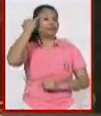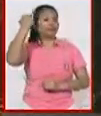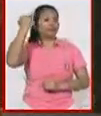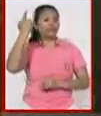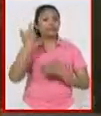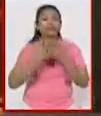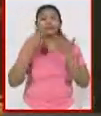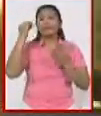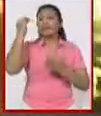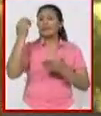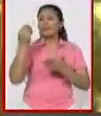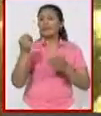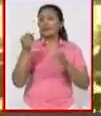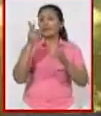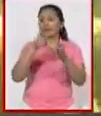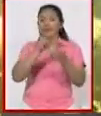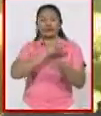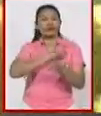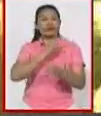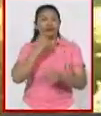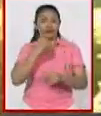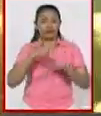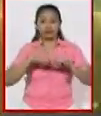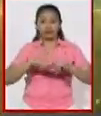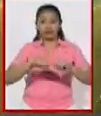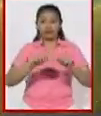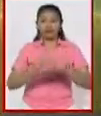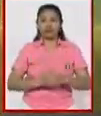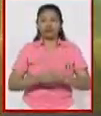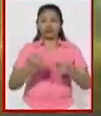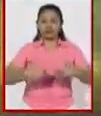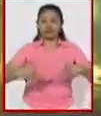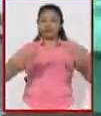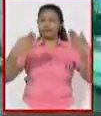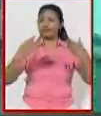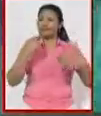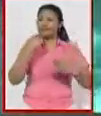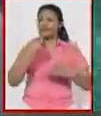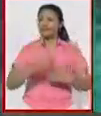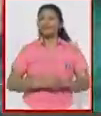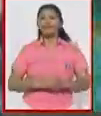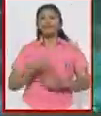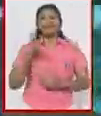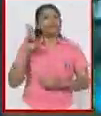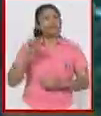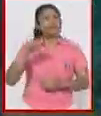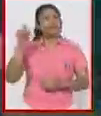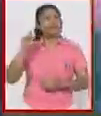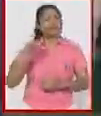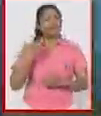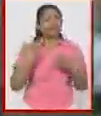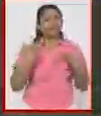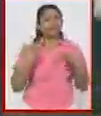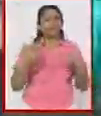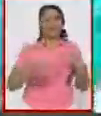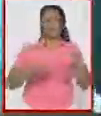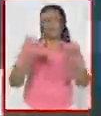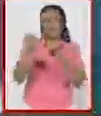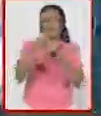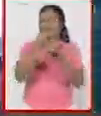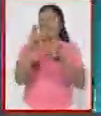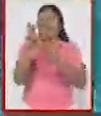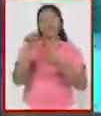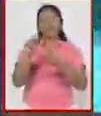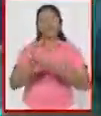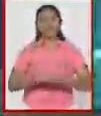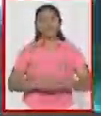de estos hechos con la intervención policial no se dejaron esperar. La oposición consideró de que no se debe llegar a niveles de agresiones